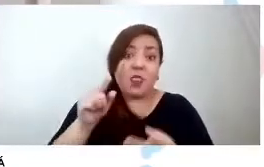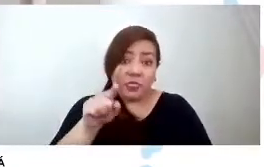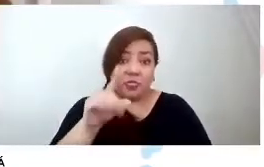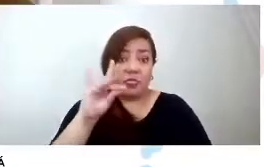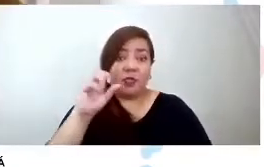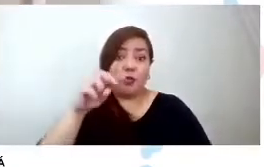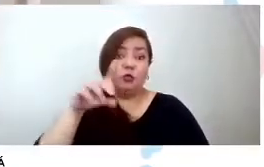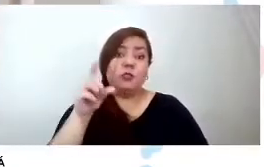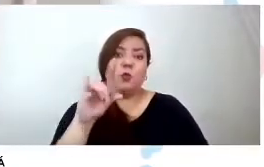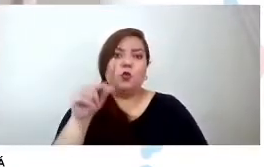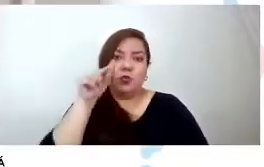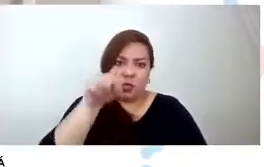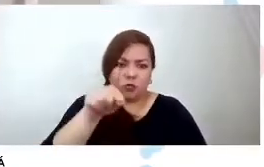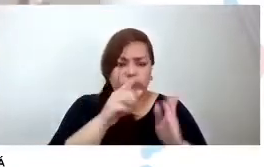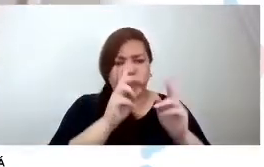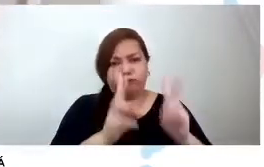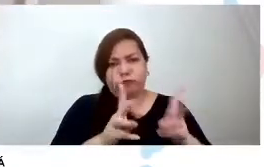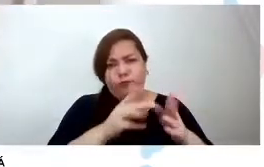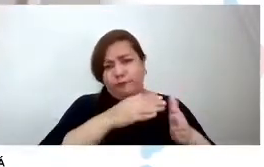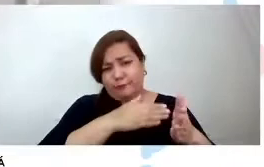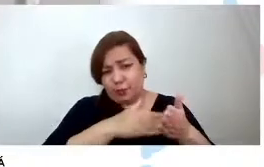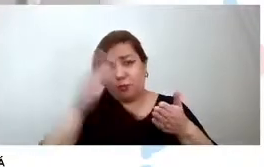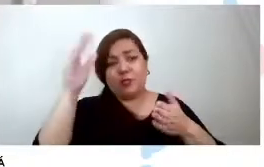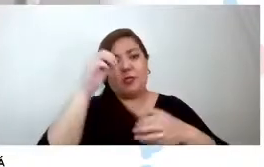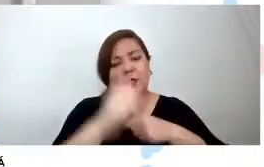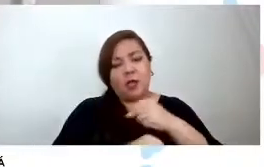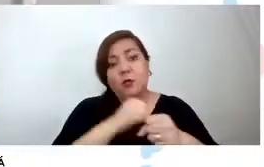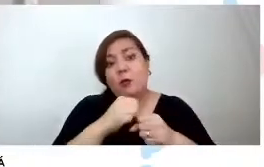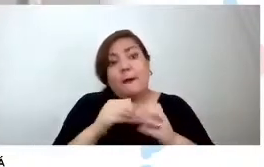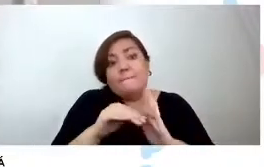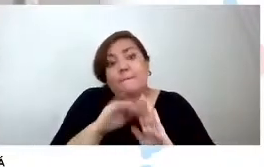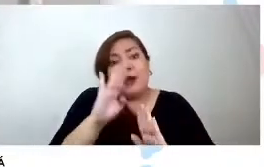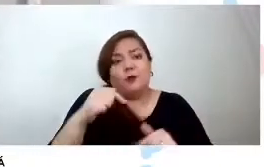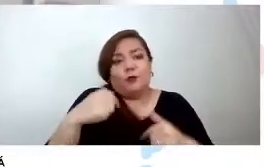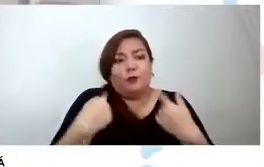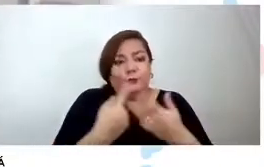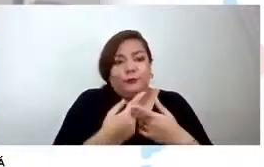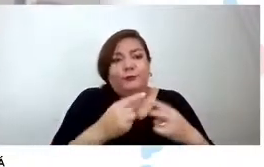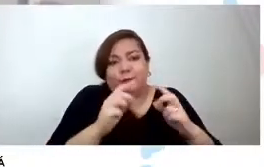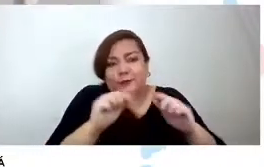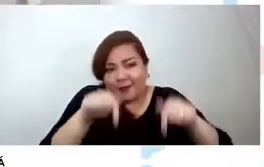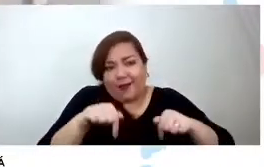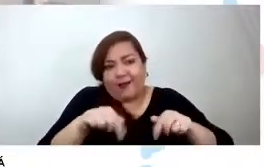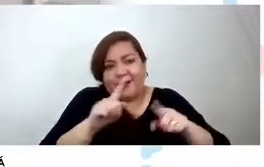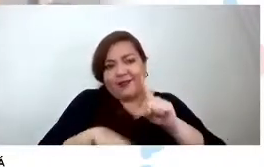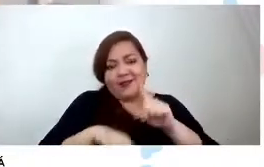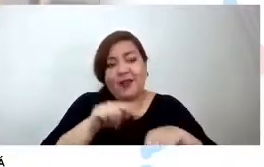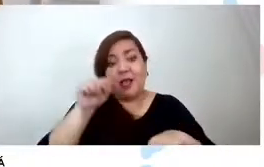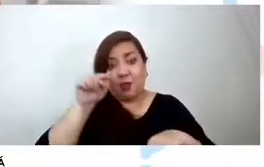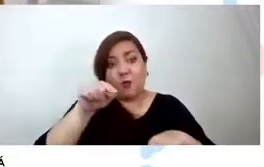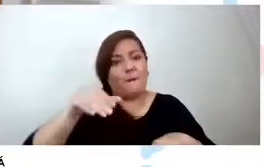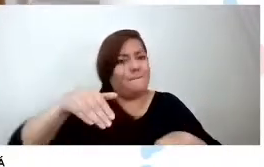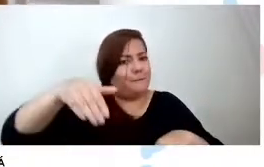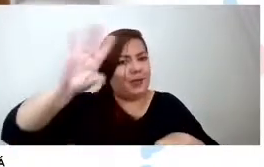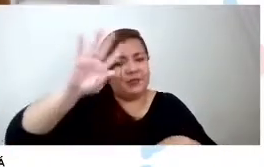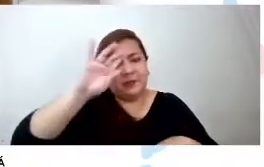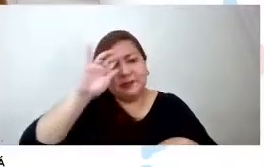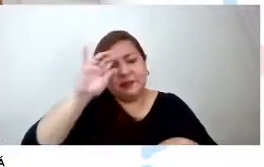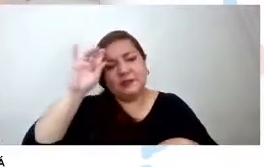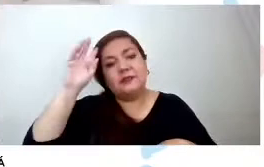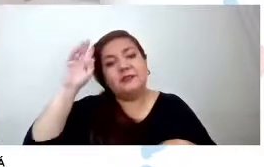por millones de años, mucho más de lo que nosotros llevamos en la Tierra, pero mucho más, el